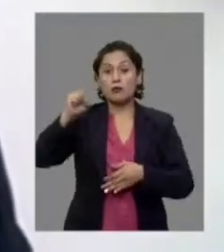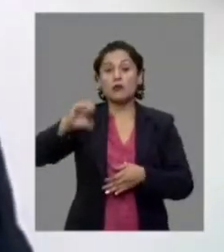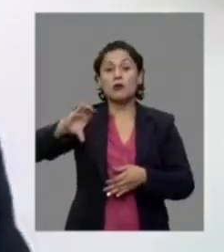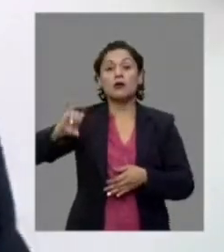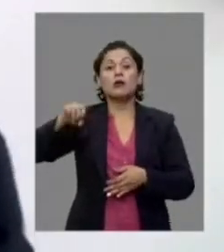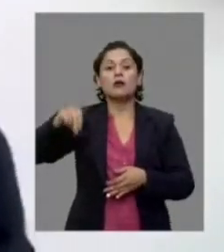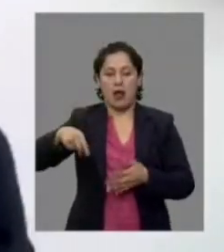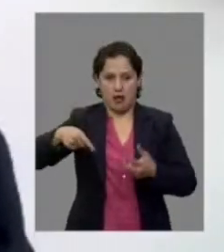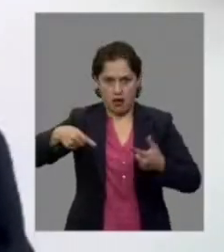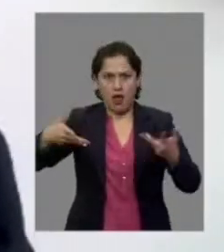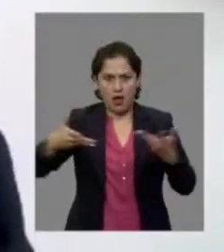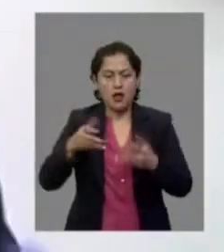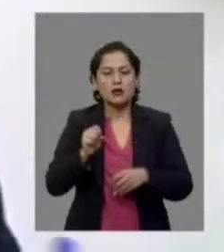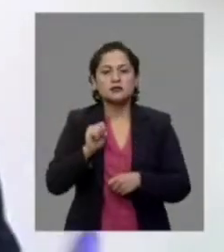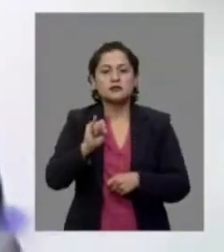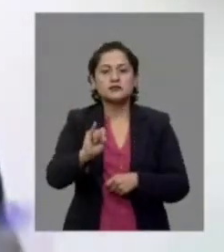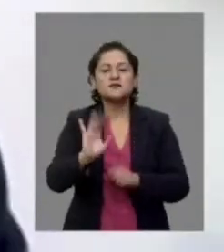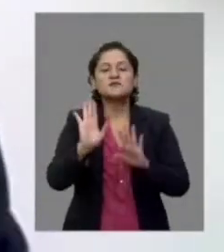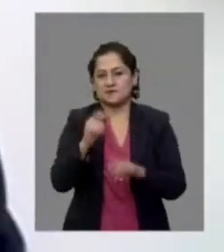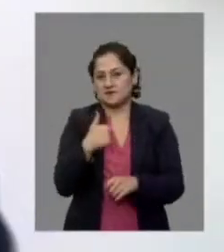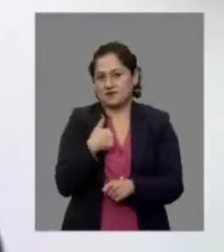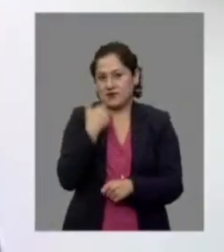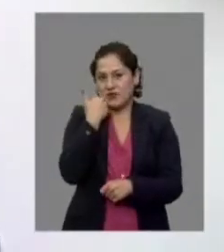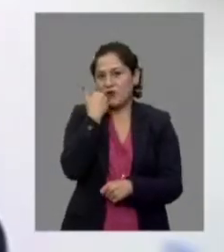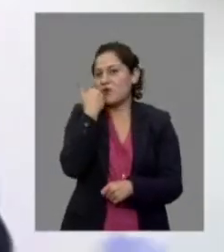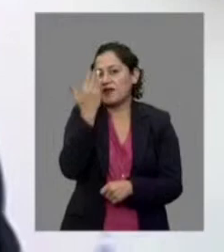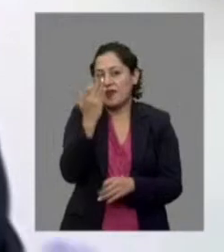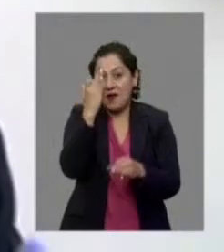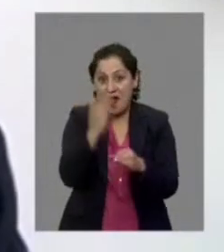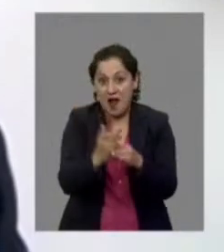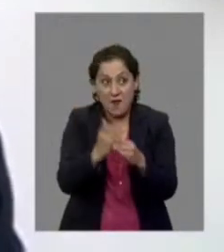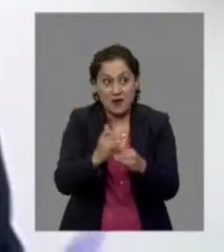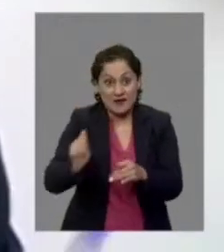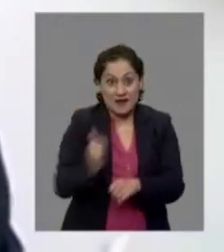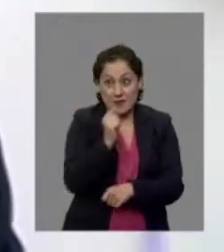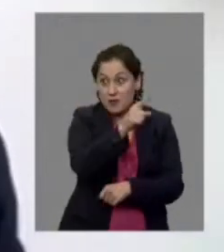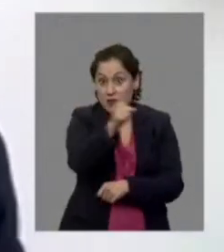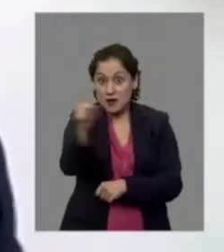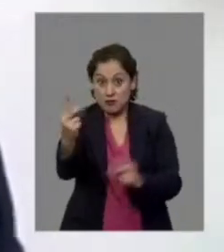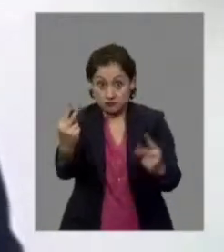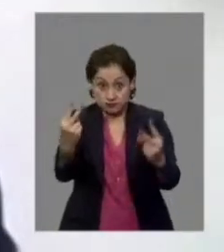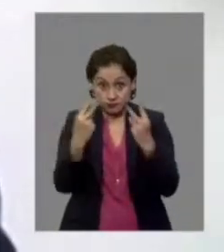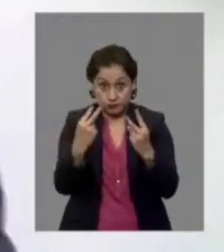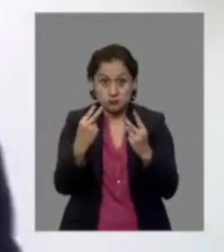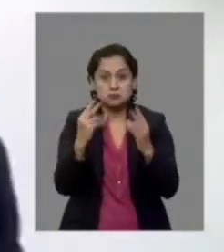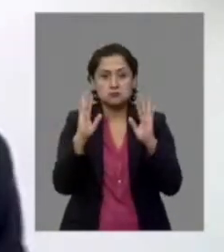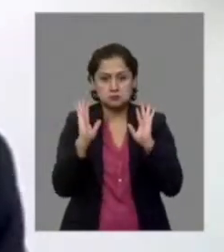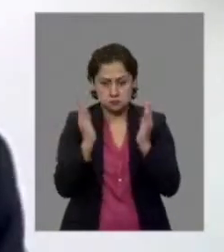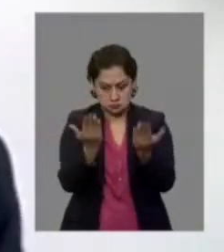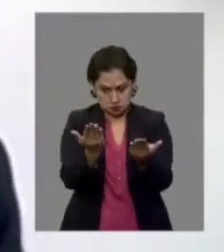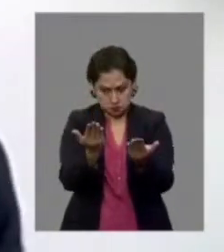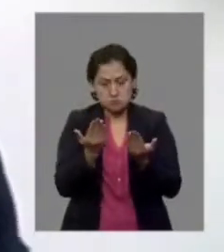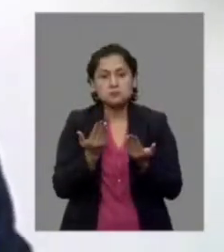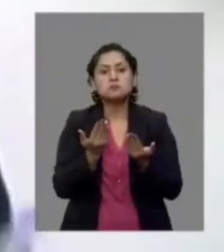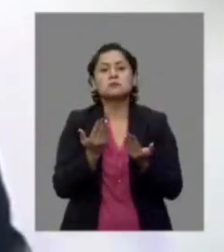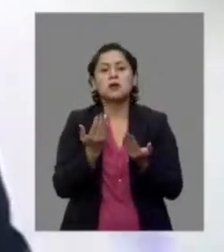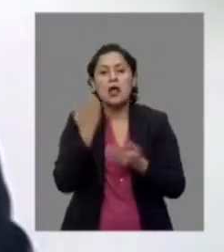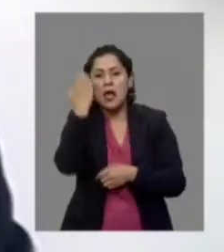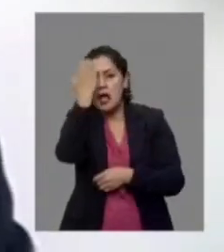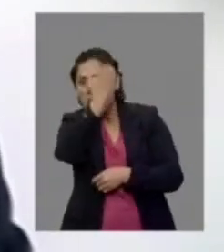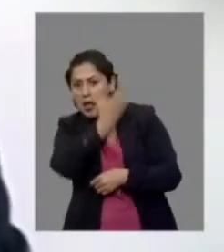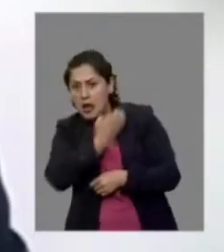yo decirle a todos quienes nos escuchan que acercarse, analizar y la obligación nuestra